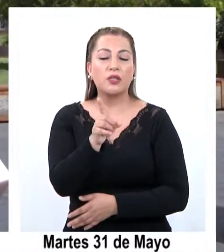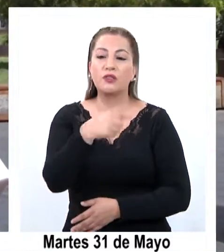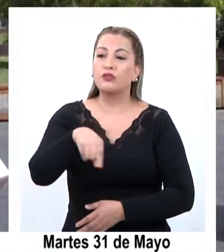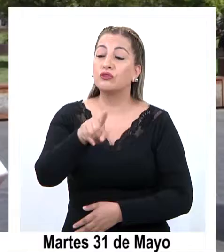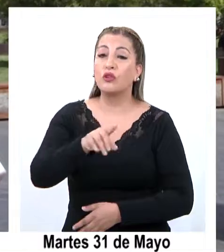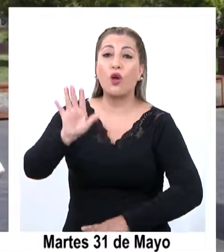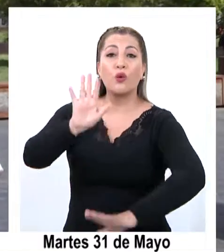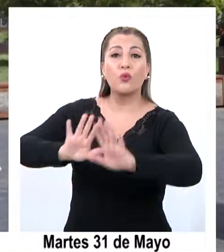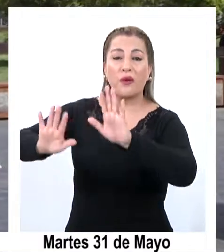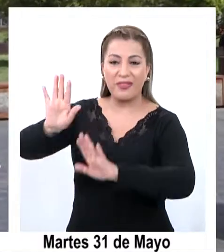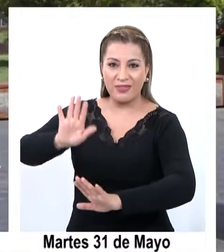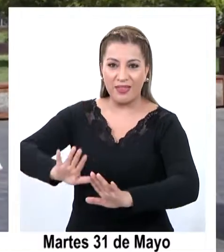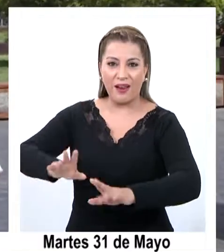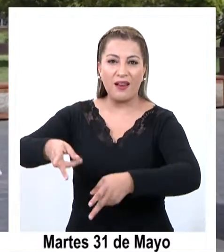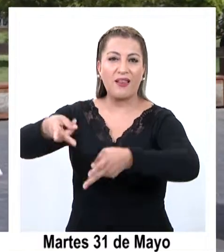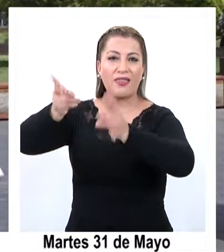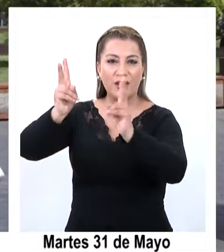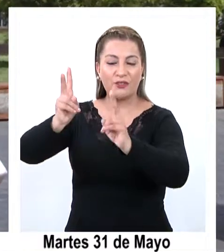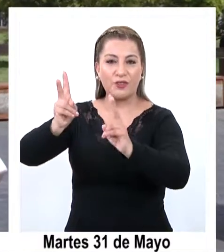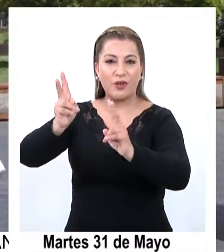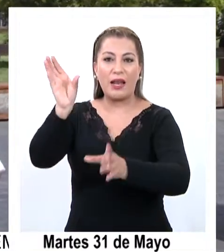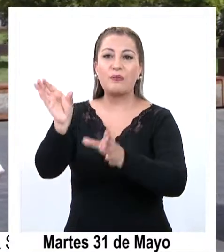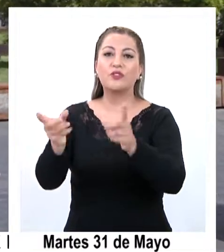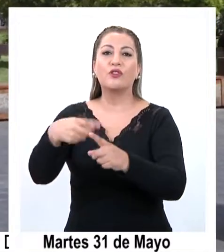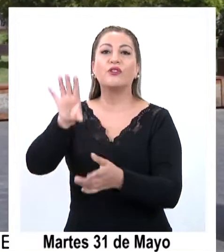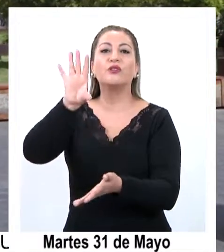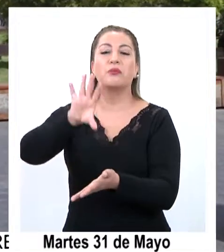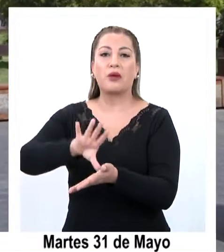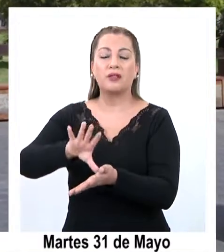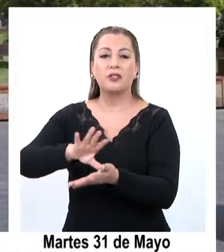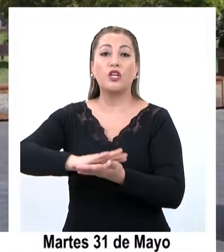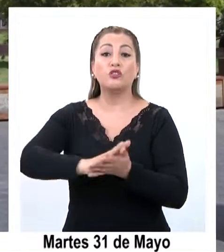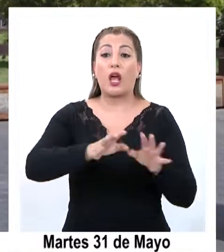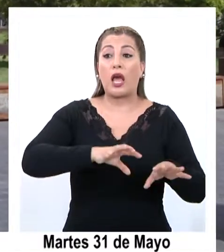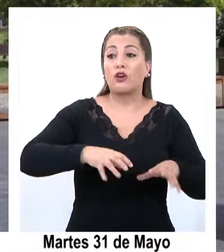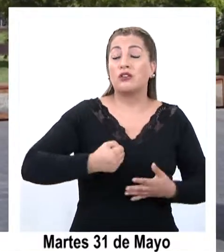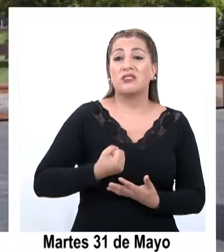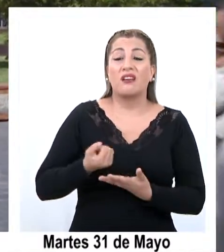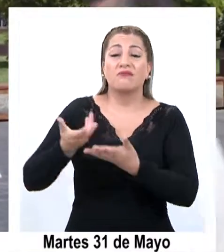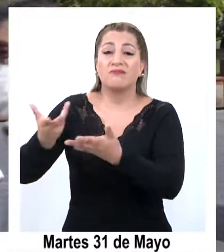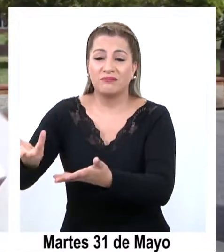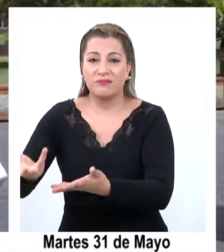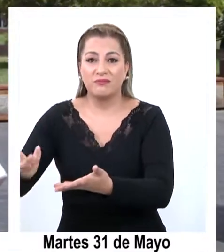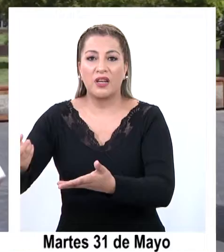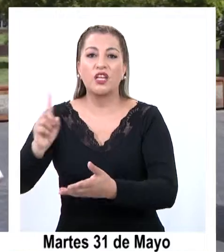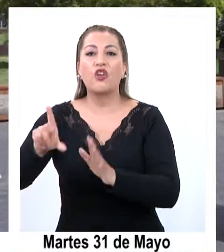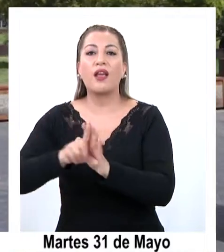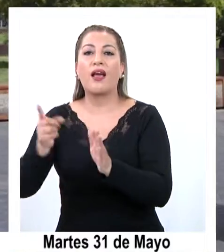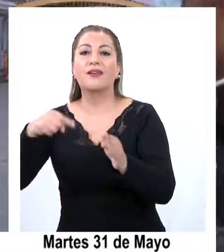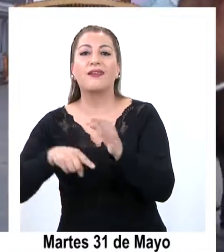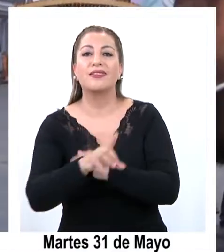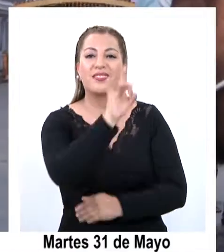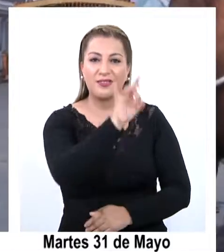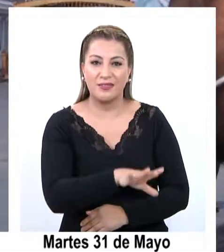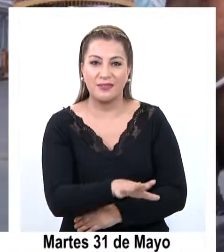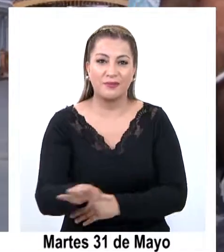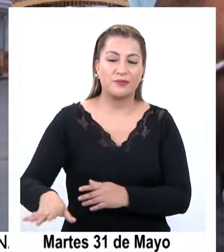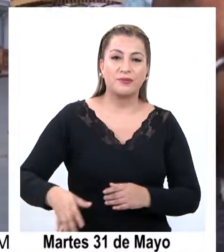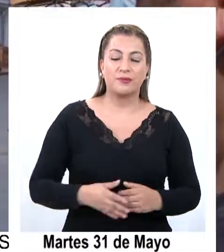poder resguardar los derechos de los inmigrantes y entregarles todas las condiciones para que ingresen ilegalmente al país.